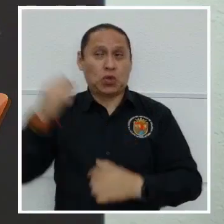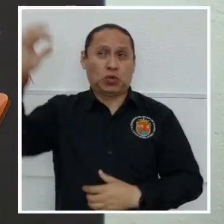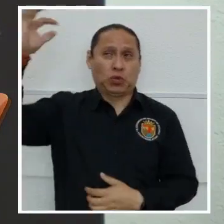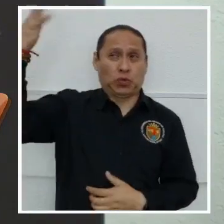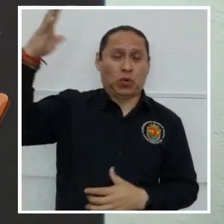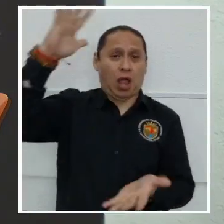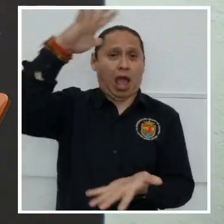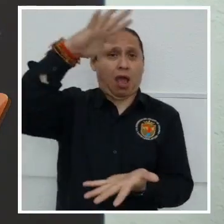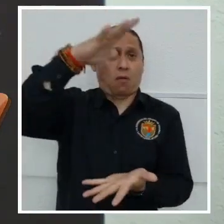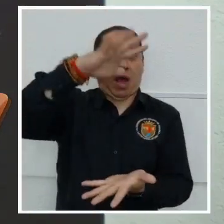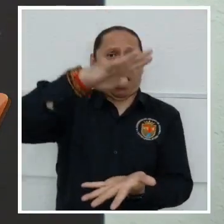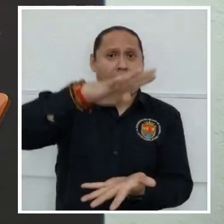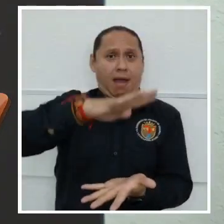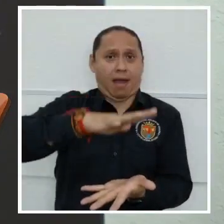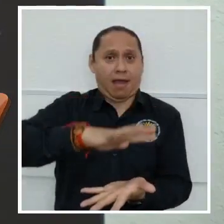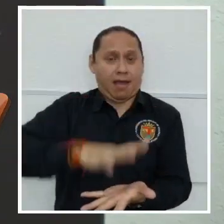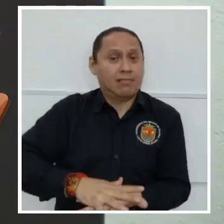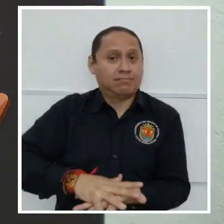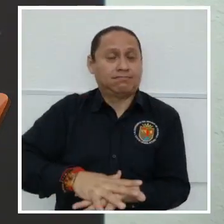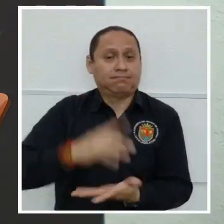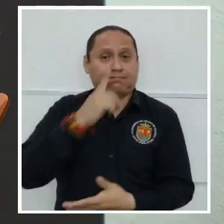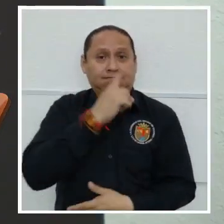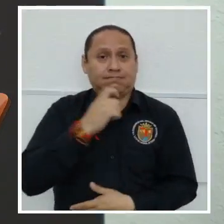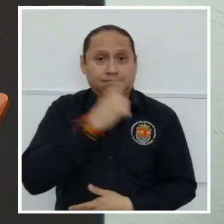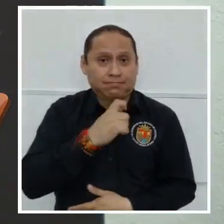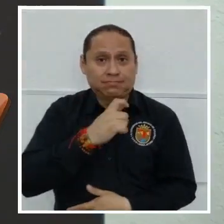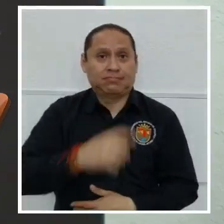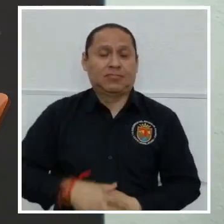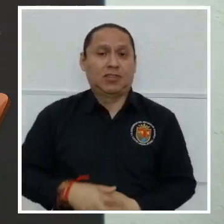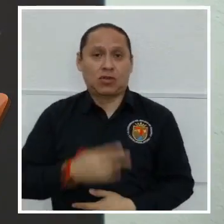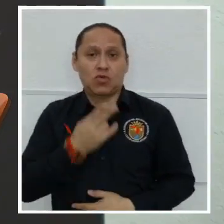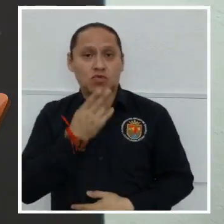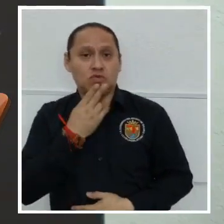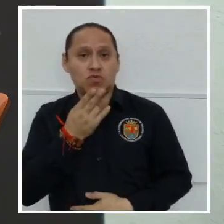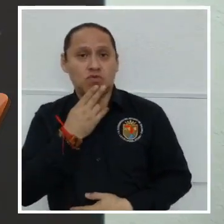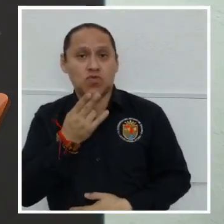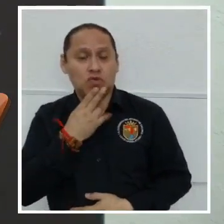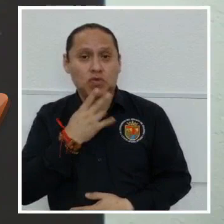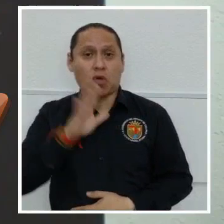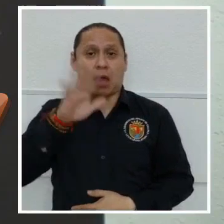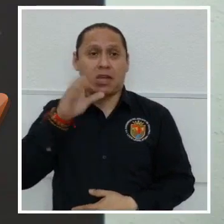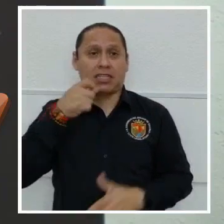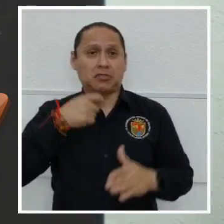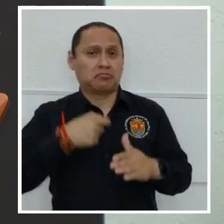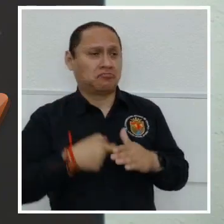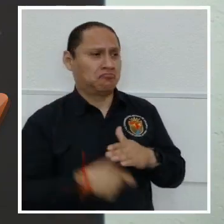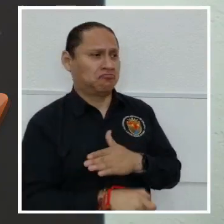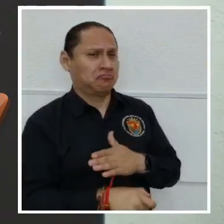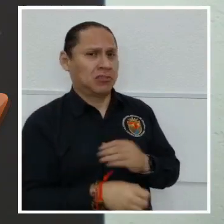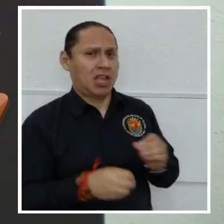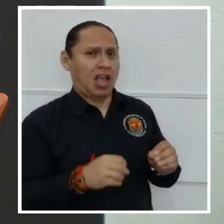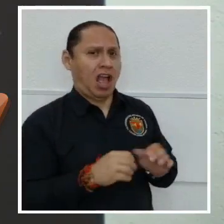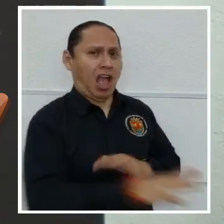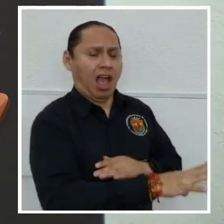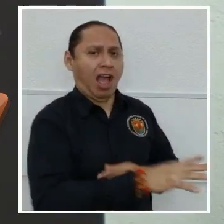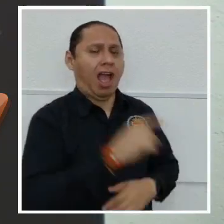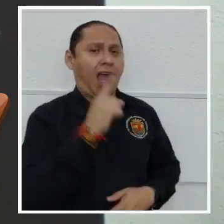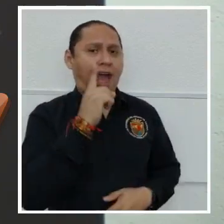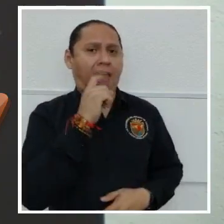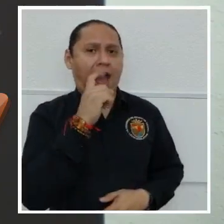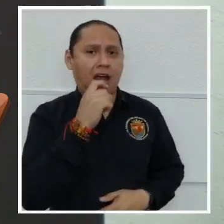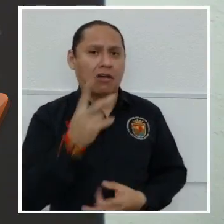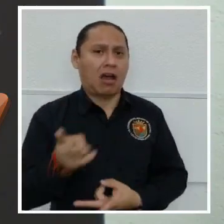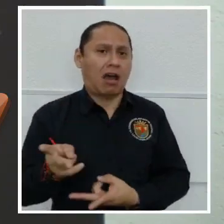sequías el uso concesionado y el uso clandestino de agua sin duda que